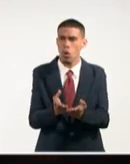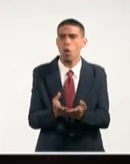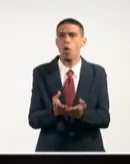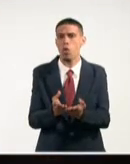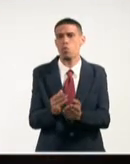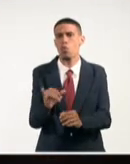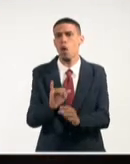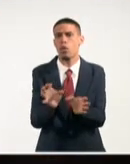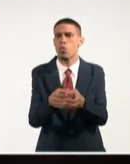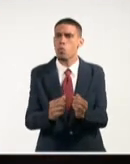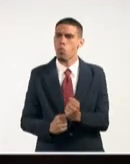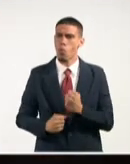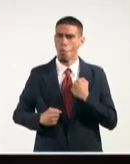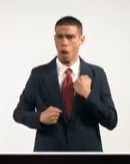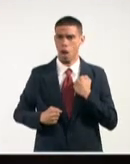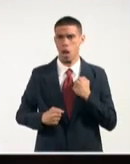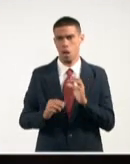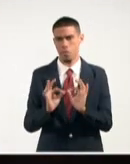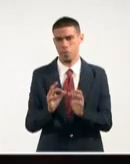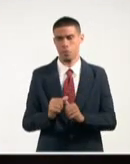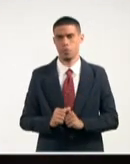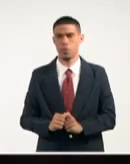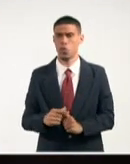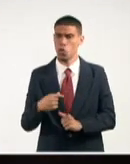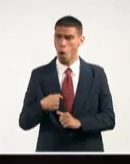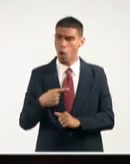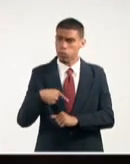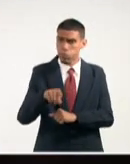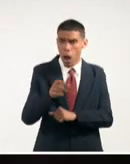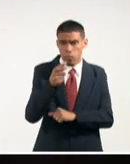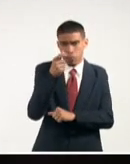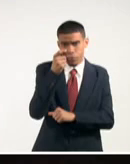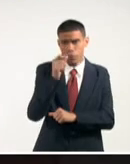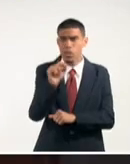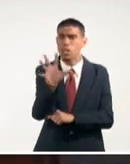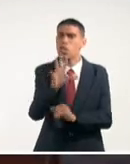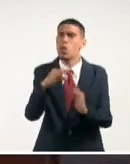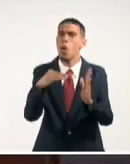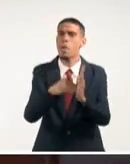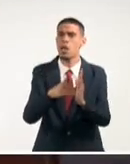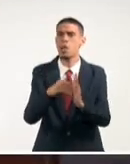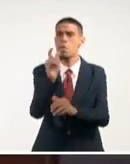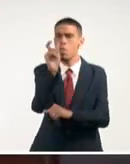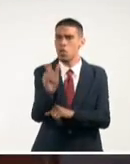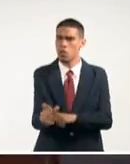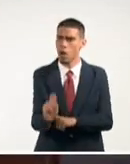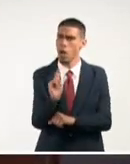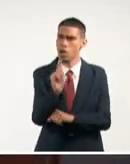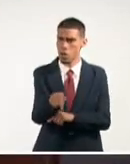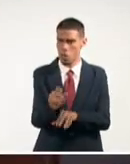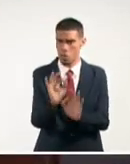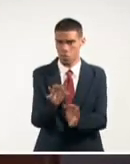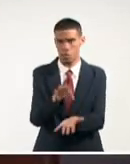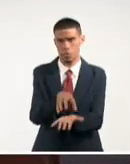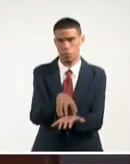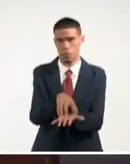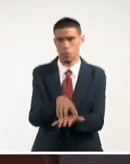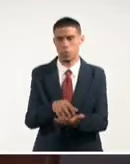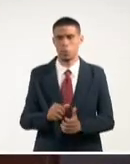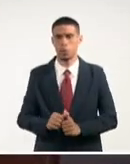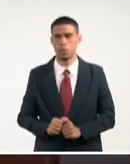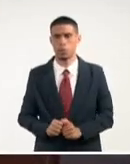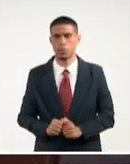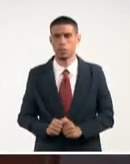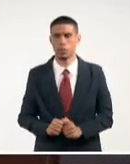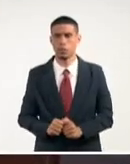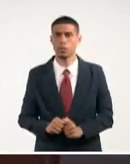guarnición del cuartel Moncada y de las 5.000 tropas que se encontraban en esta ciudad, además